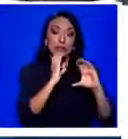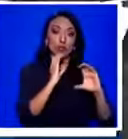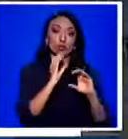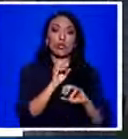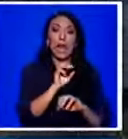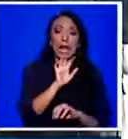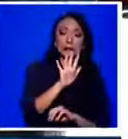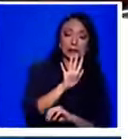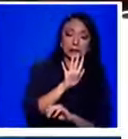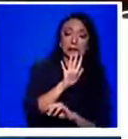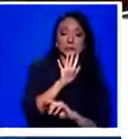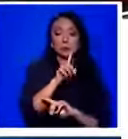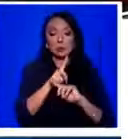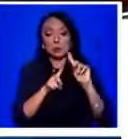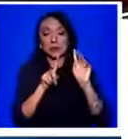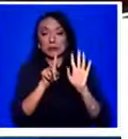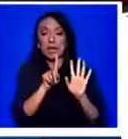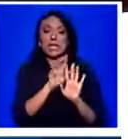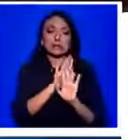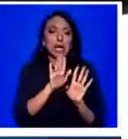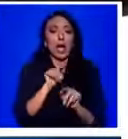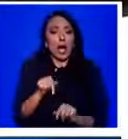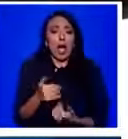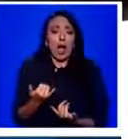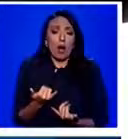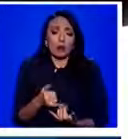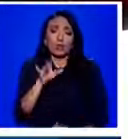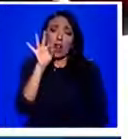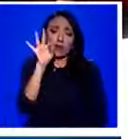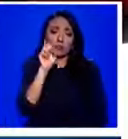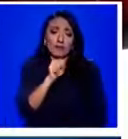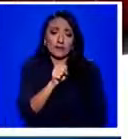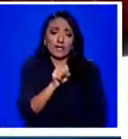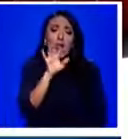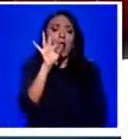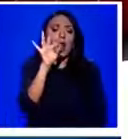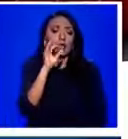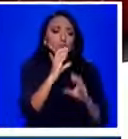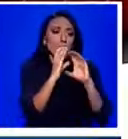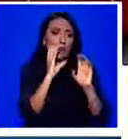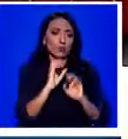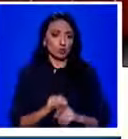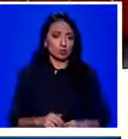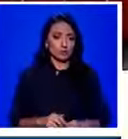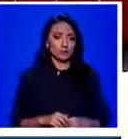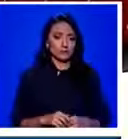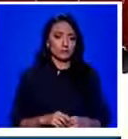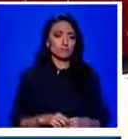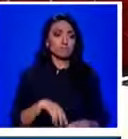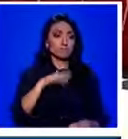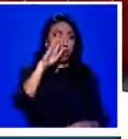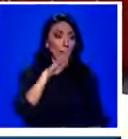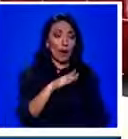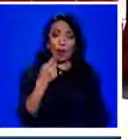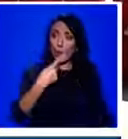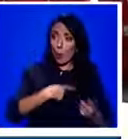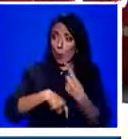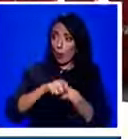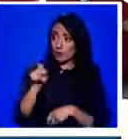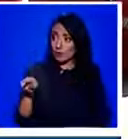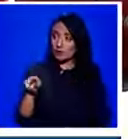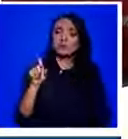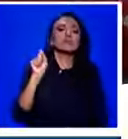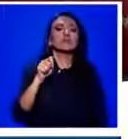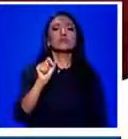primeras horas del día. ¿Y en este momento? Sí, ahorita a las 9. ¿A las 9 va a haber la frecuencia? Sí. ¿Pero ha bajado el número de personas?